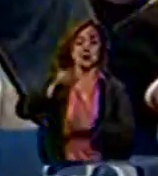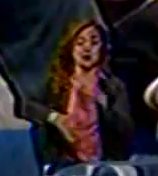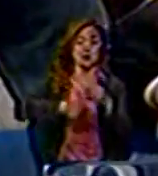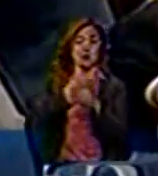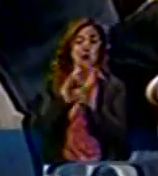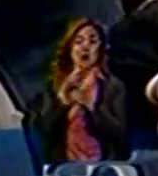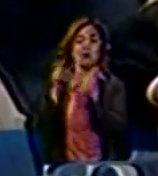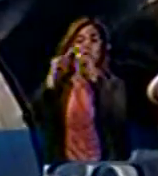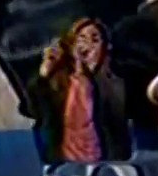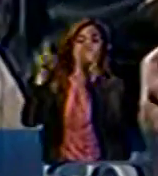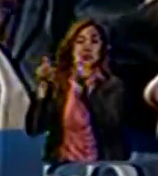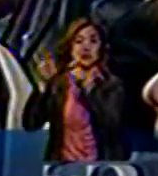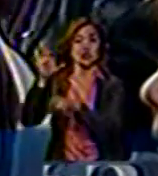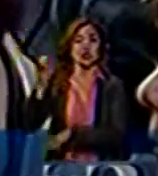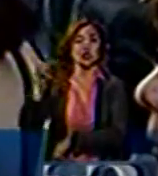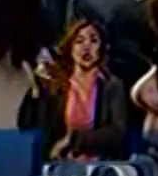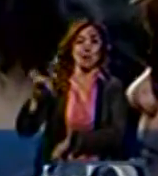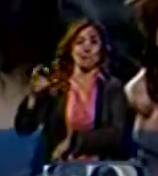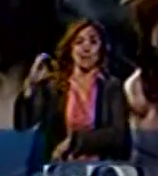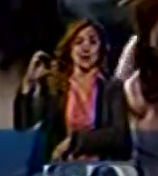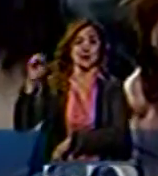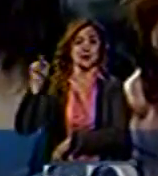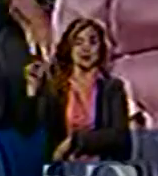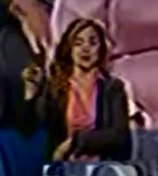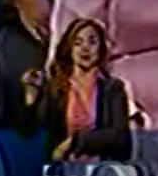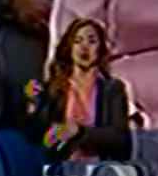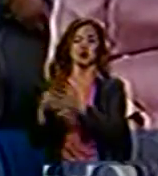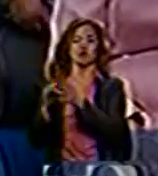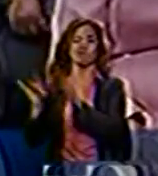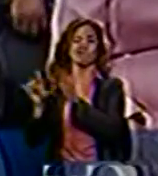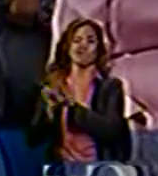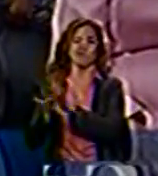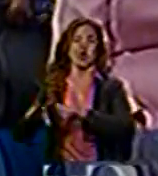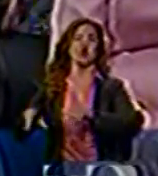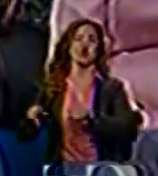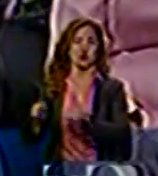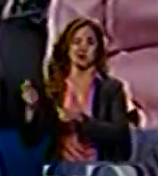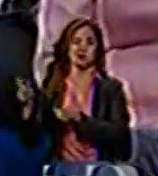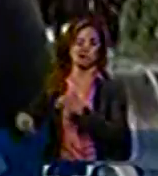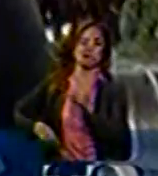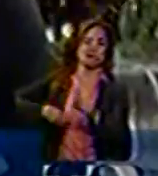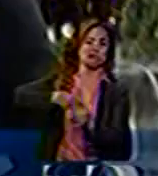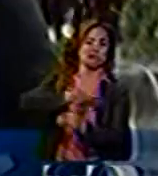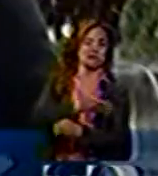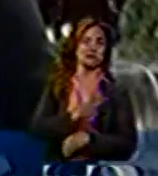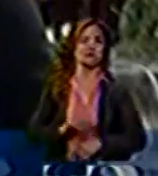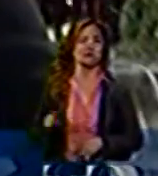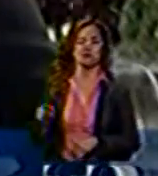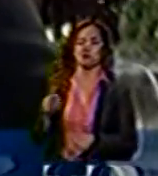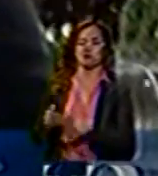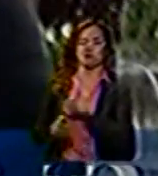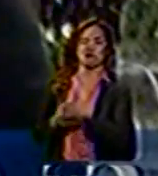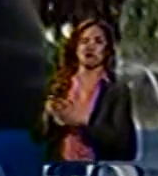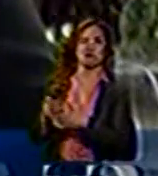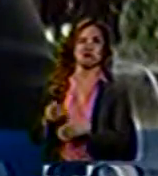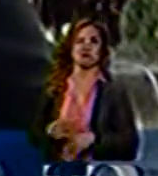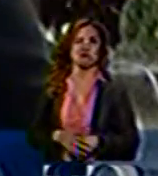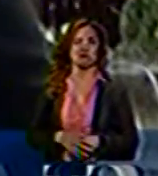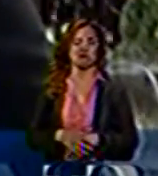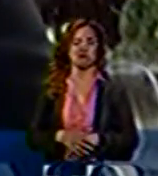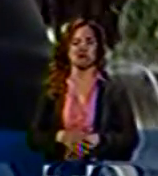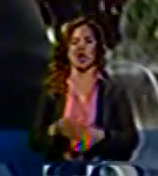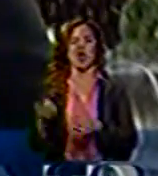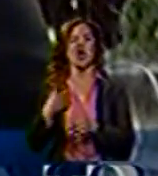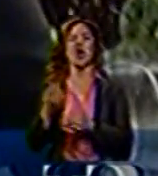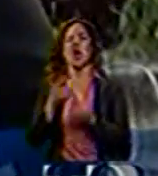devolver Tomislav Topic, producto de una asociación ilícita. Él, recordemos, está procesado por enriquecimiento